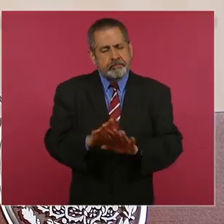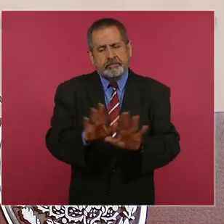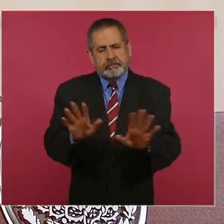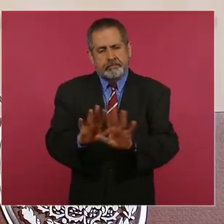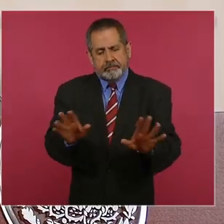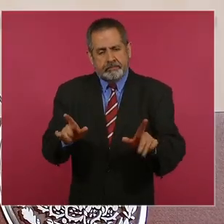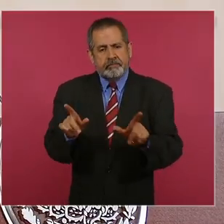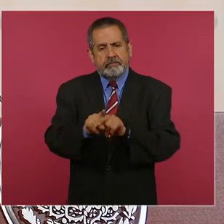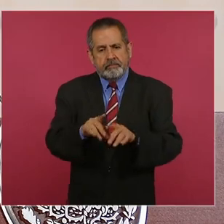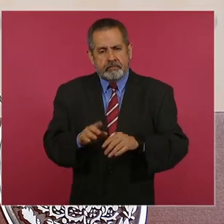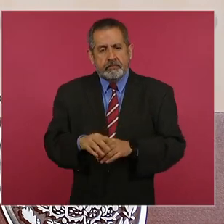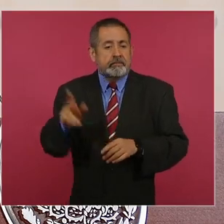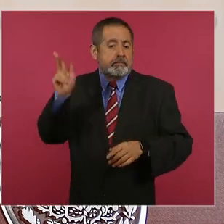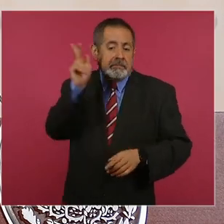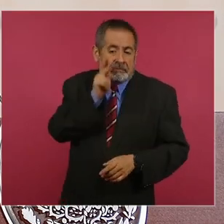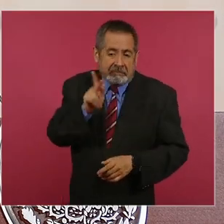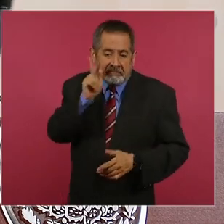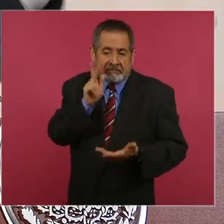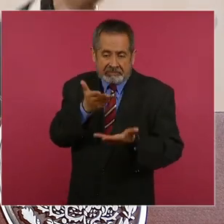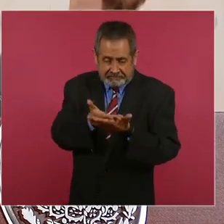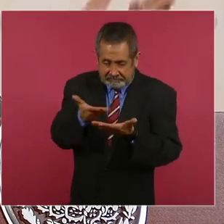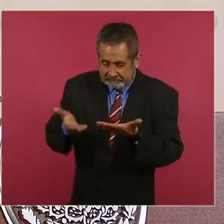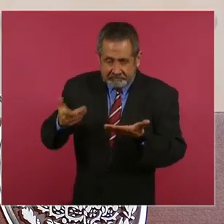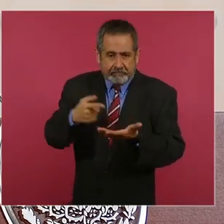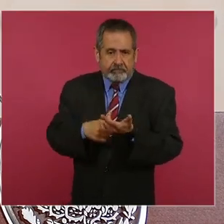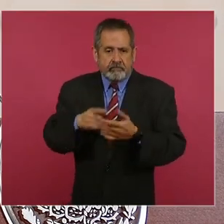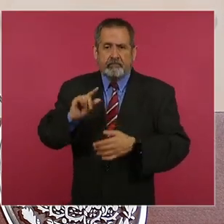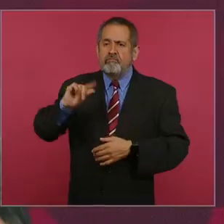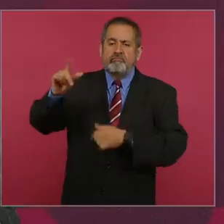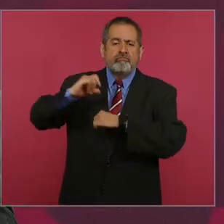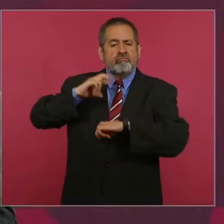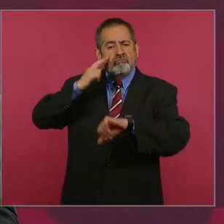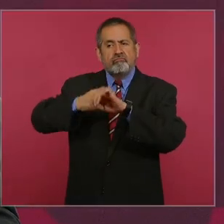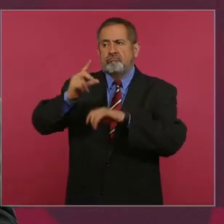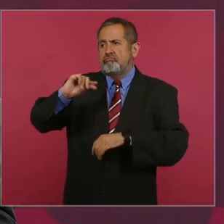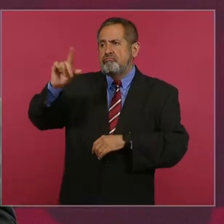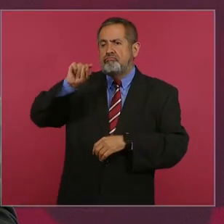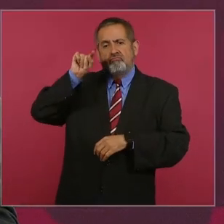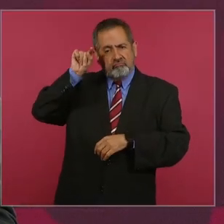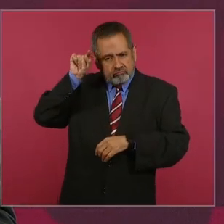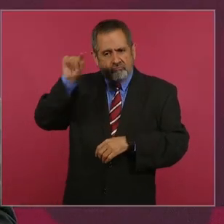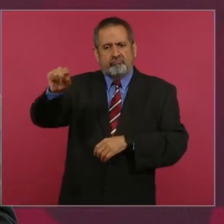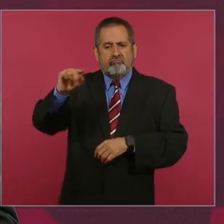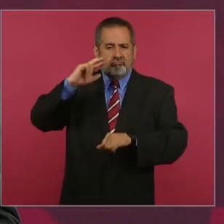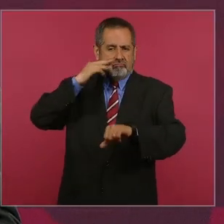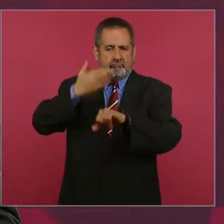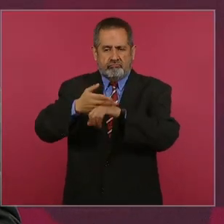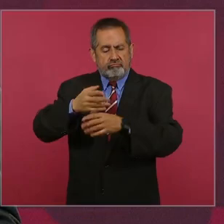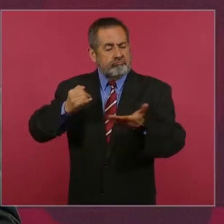si no se tienen pruebas o sea es la autoridad competente la que puede